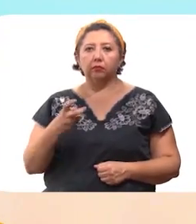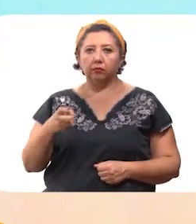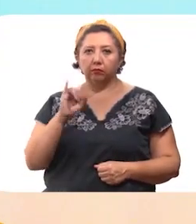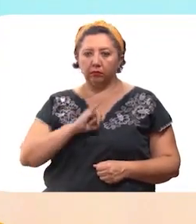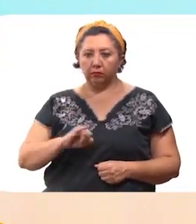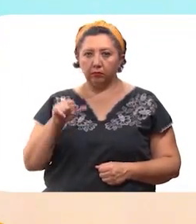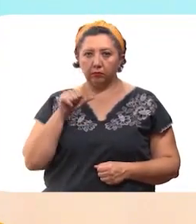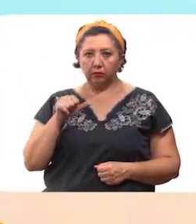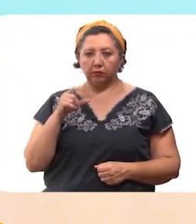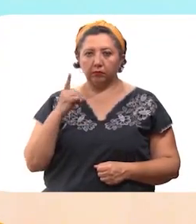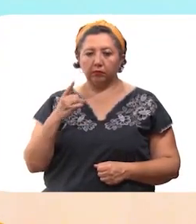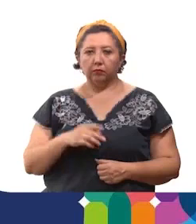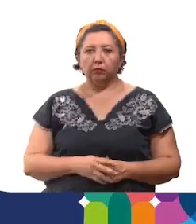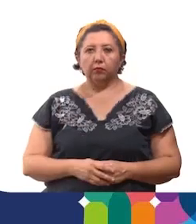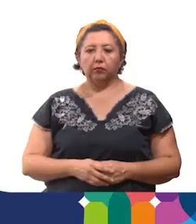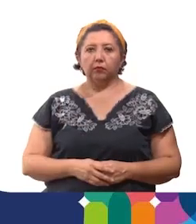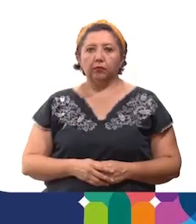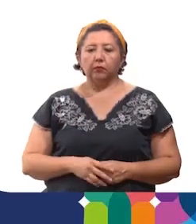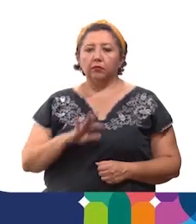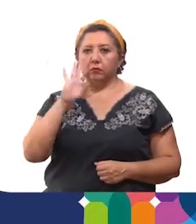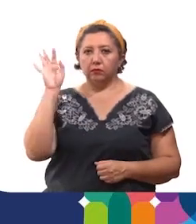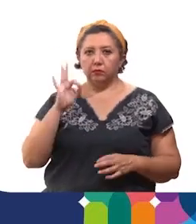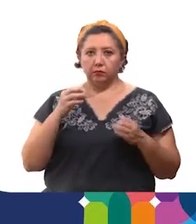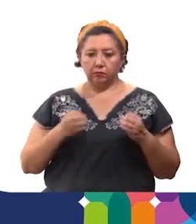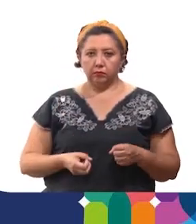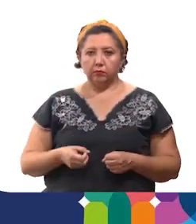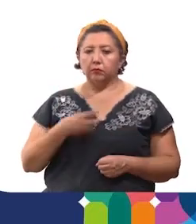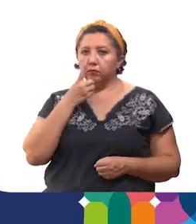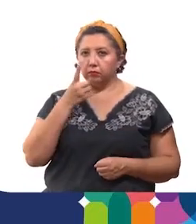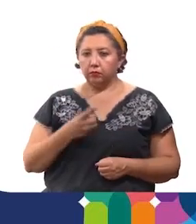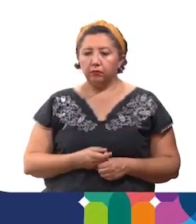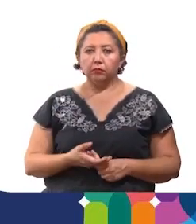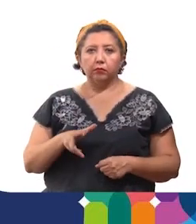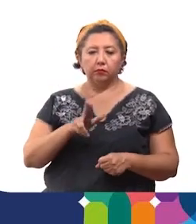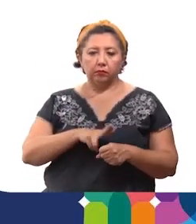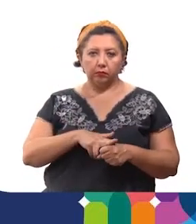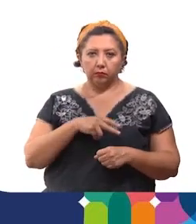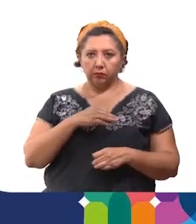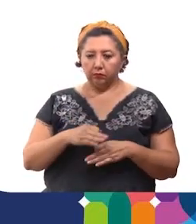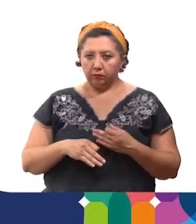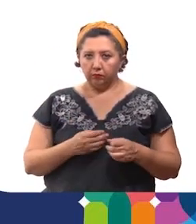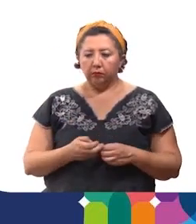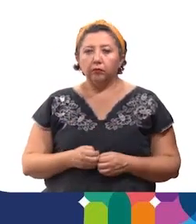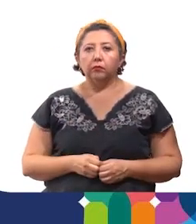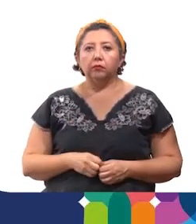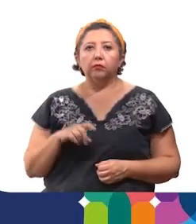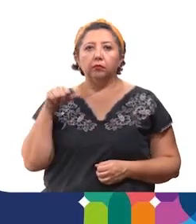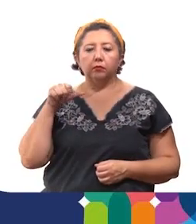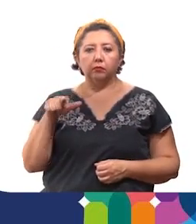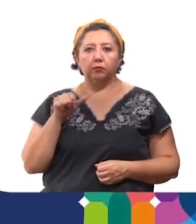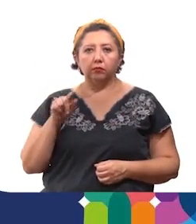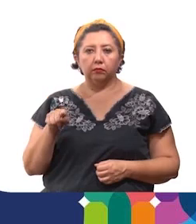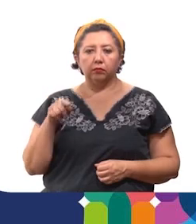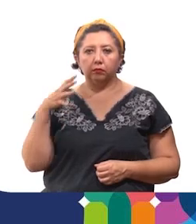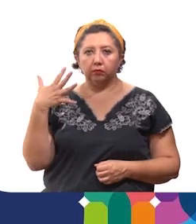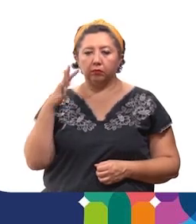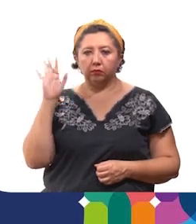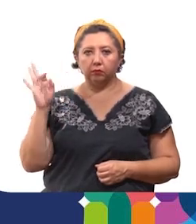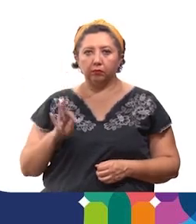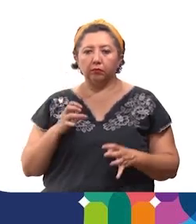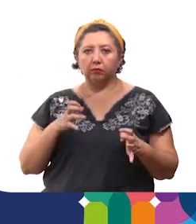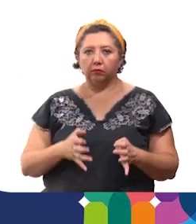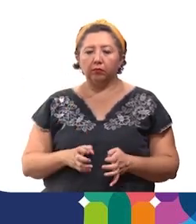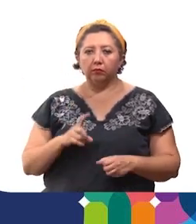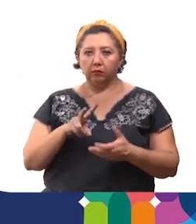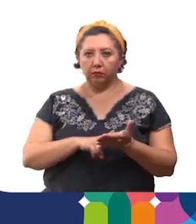este jueves 16 de diciembre. El porcentaje de ocupación de cuidados intensivos total COVID y no COVID es del 16.5%,